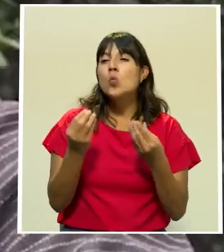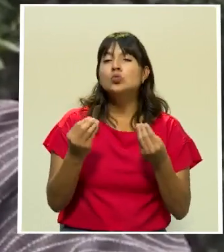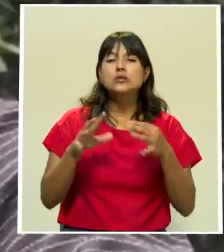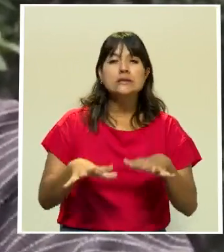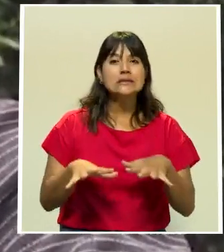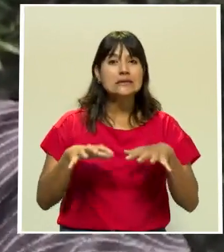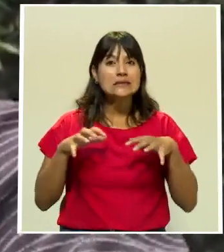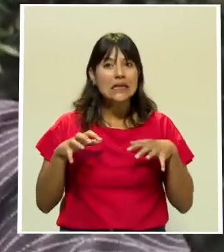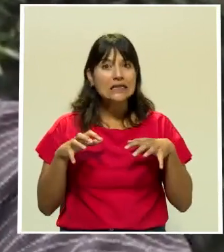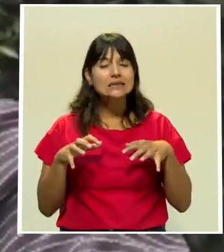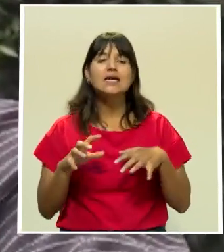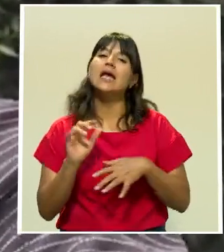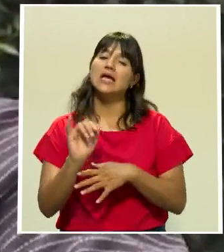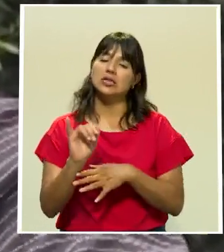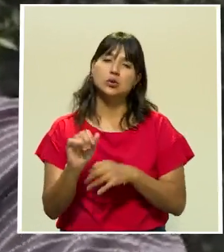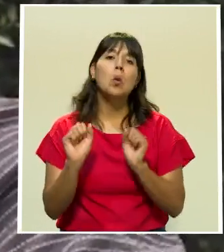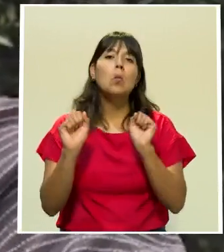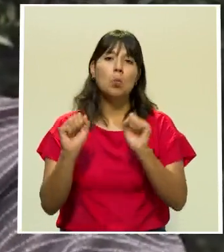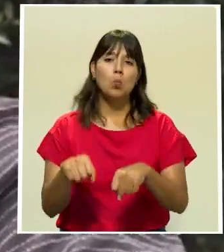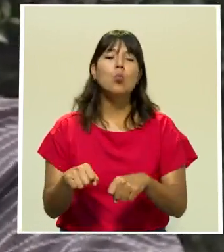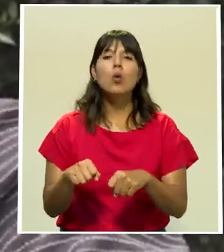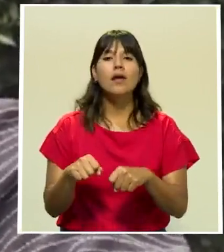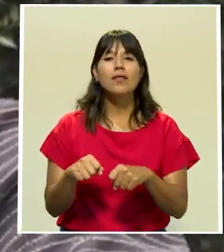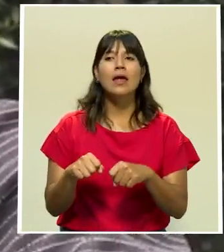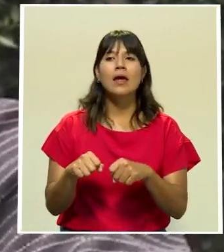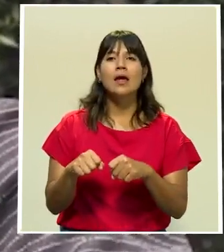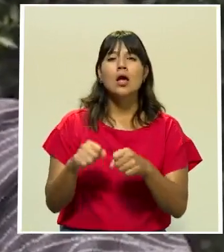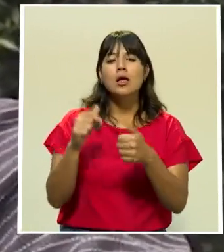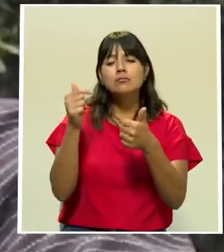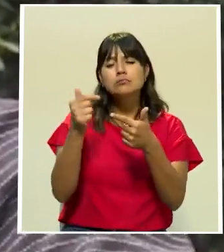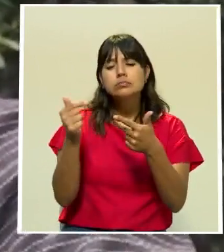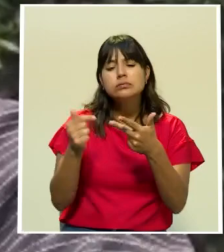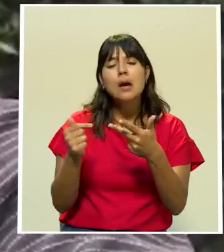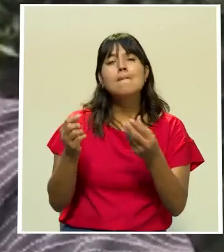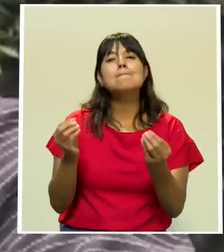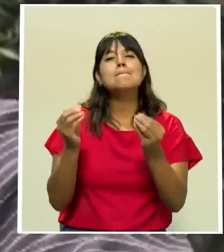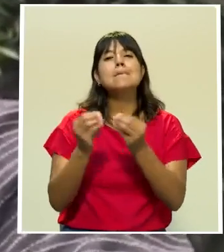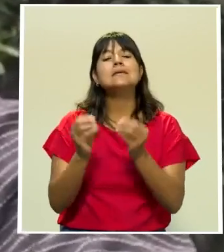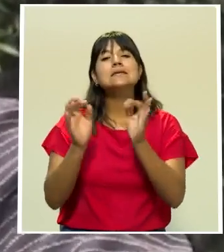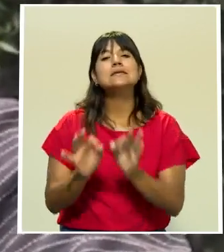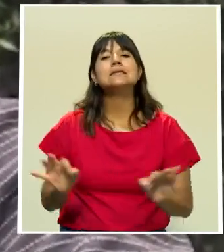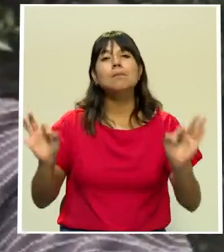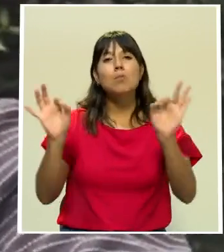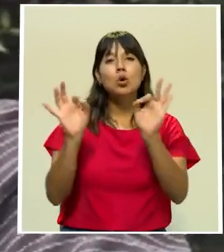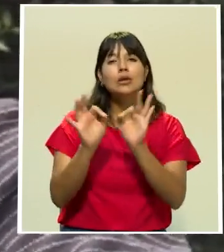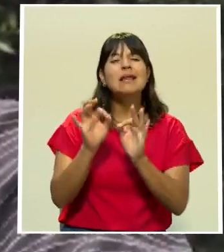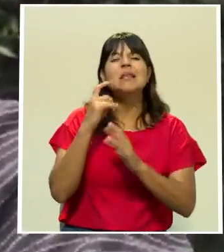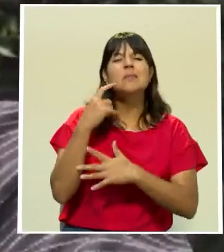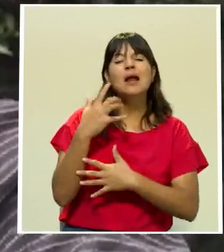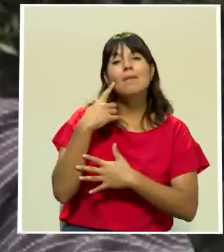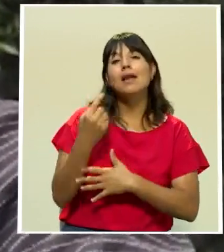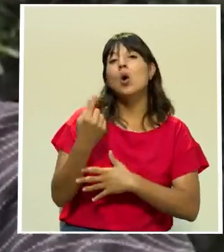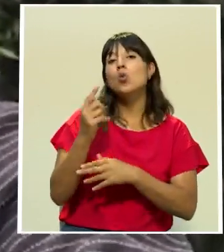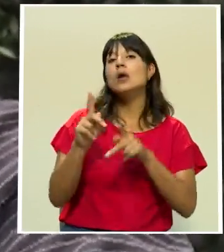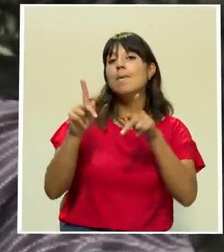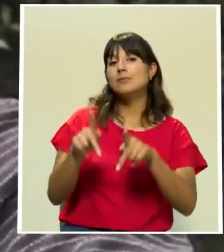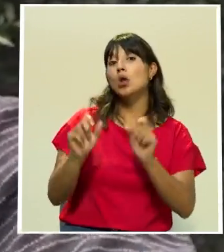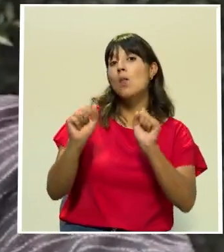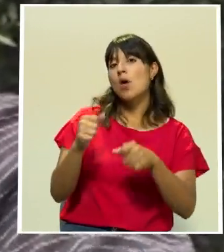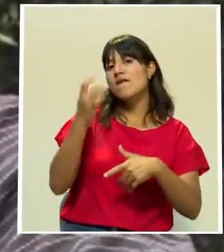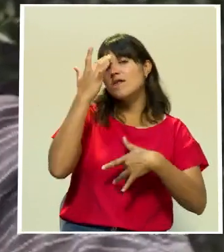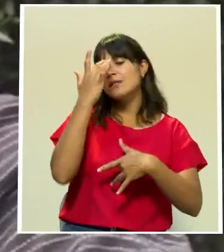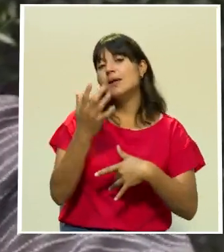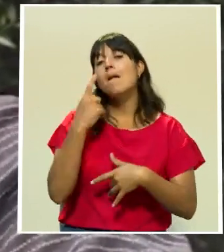continuo, podrían ser factores más importantes que lleven a que la persona sufra una nueva